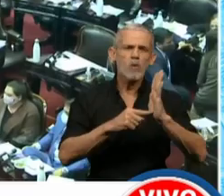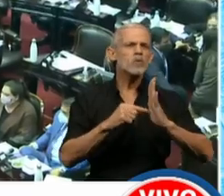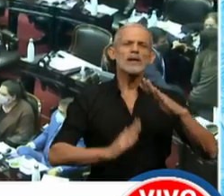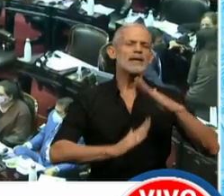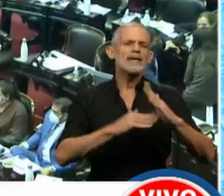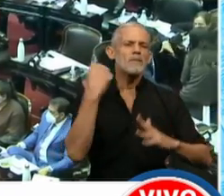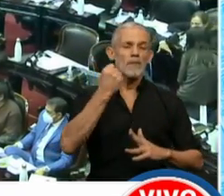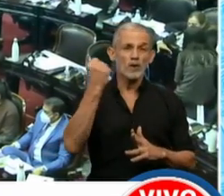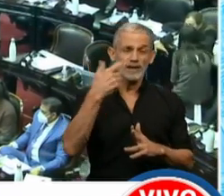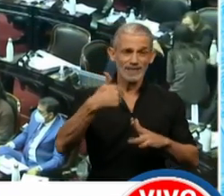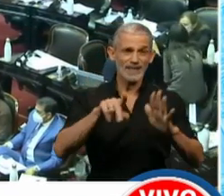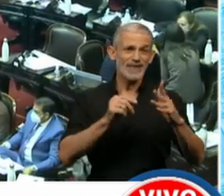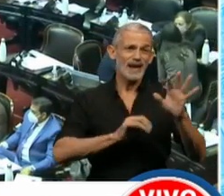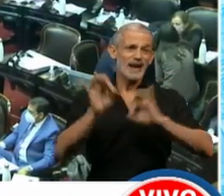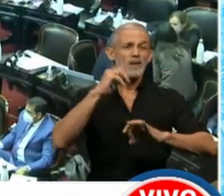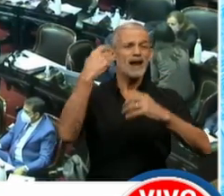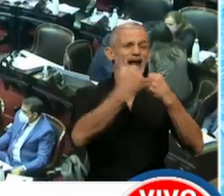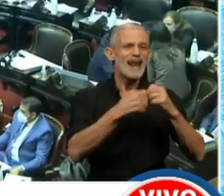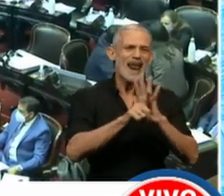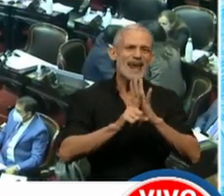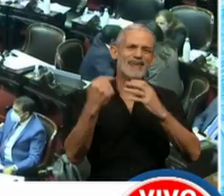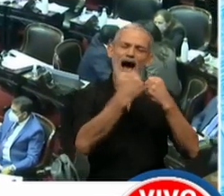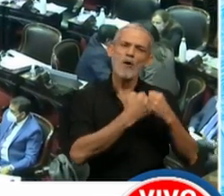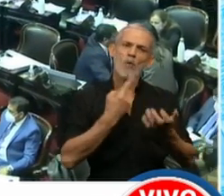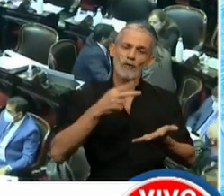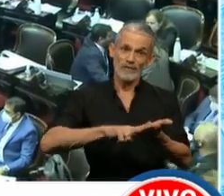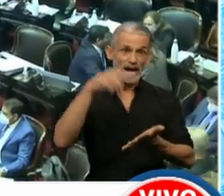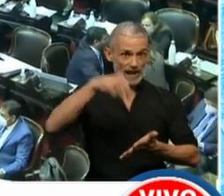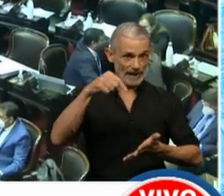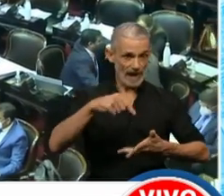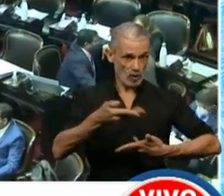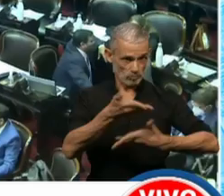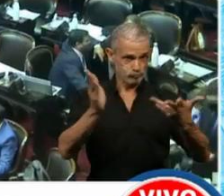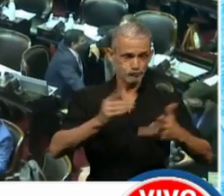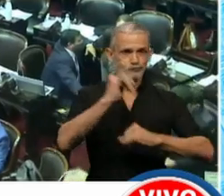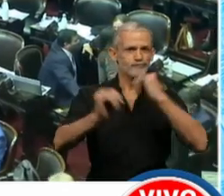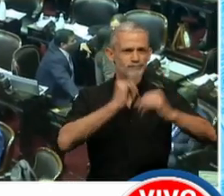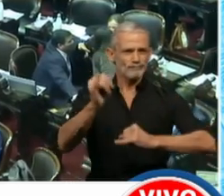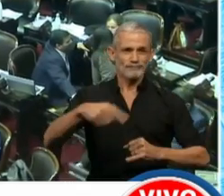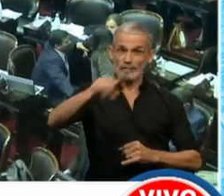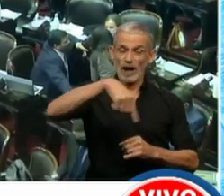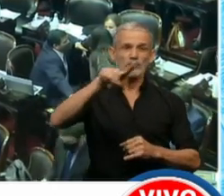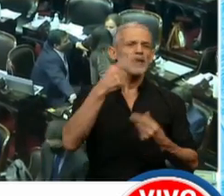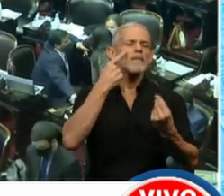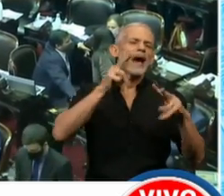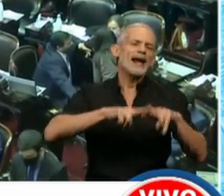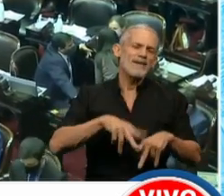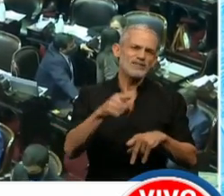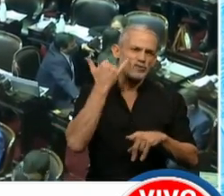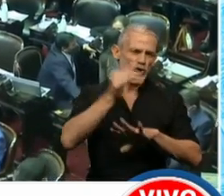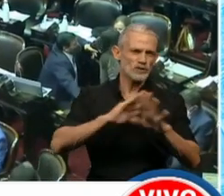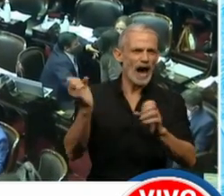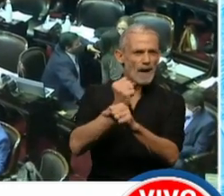del consenso fiscal estamos poniendo a consideración en revisión de lo ya